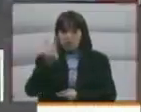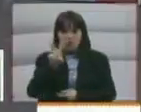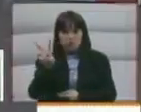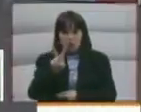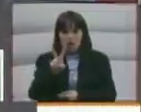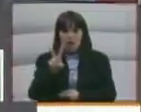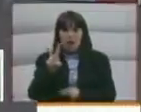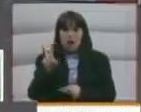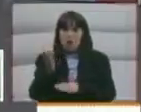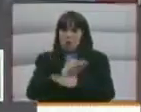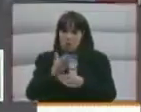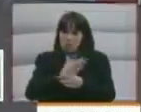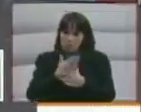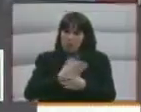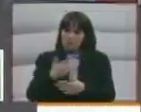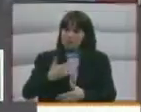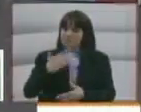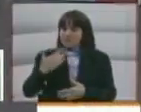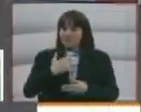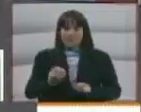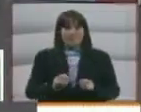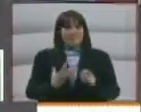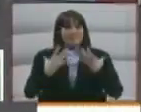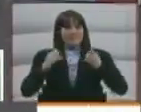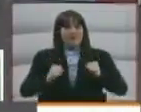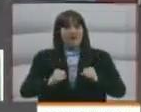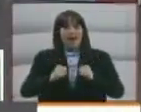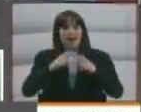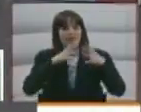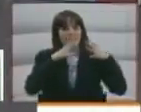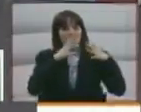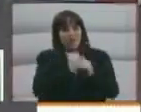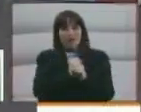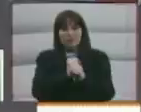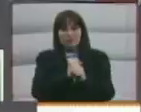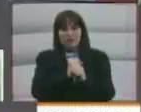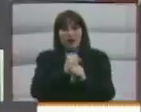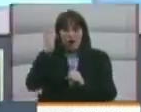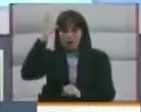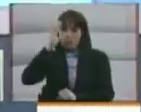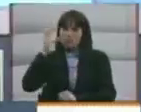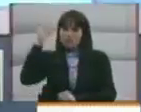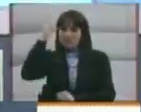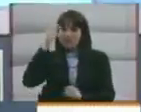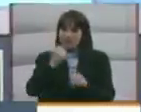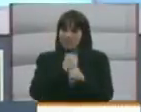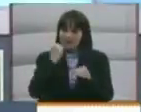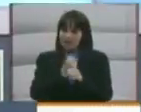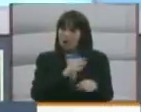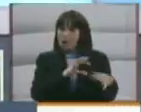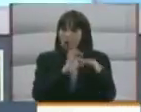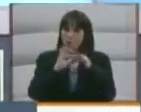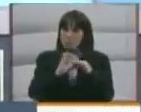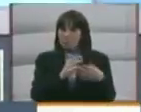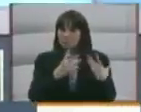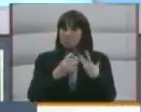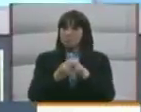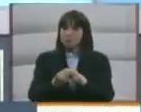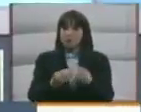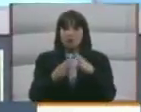bienestar, de conciencia, de trabajo conjunto entre todas las